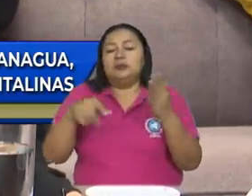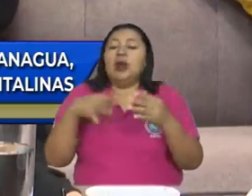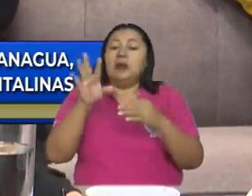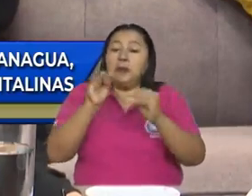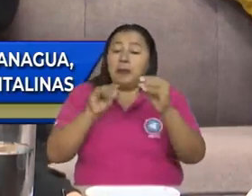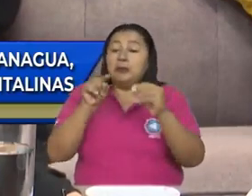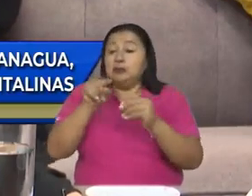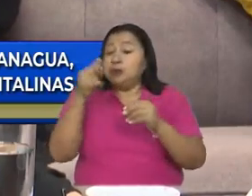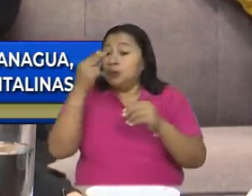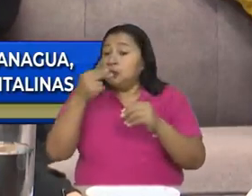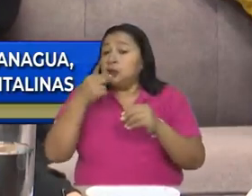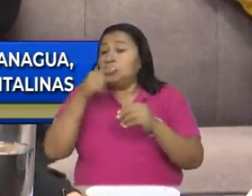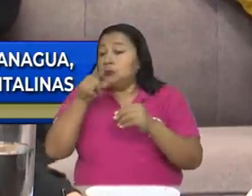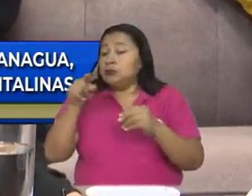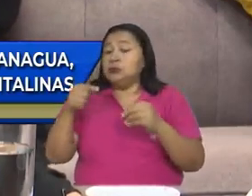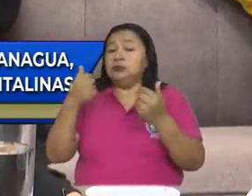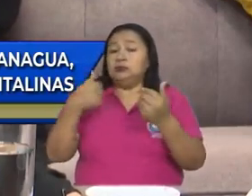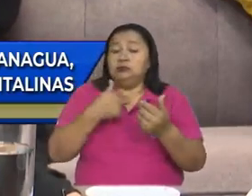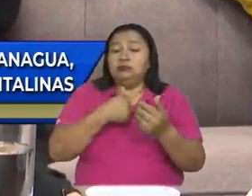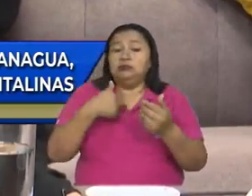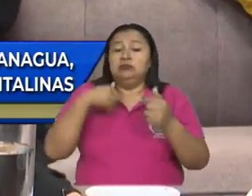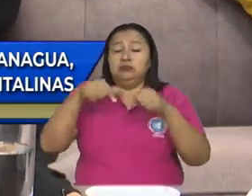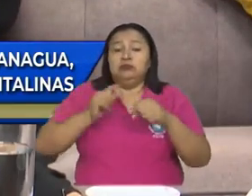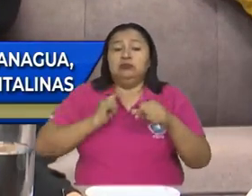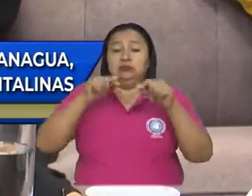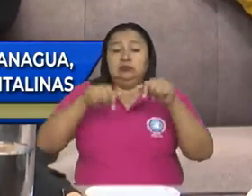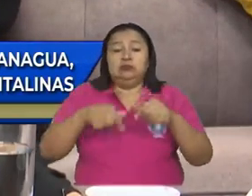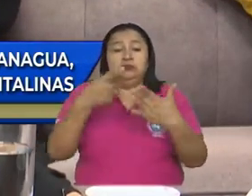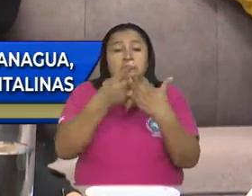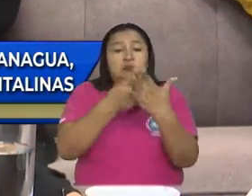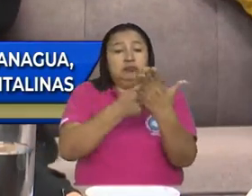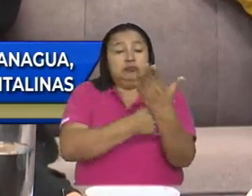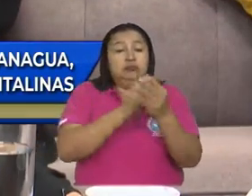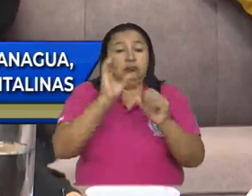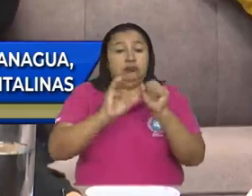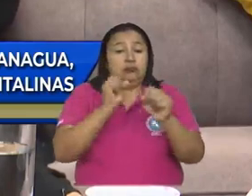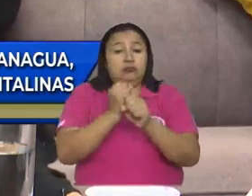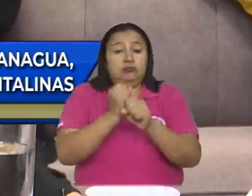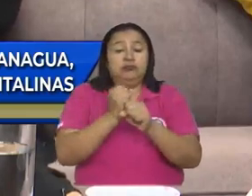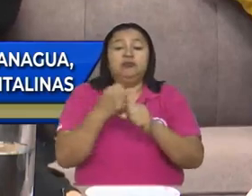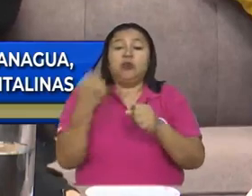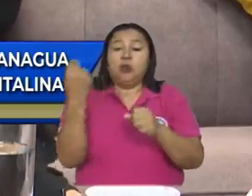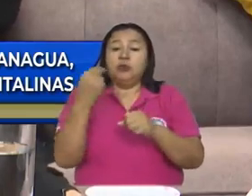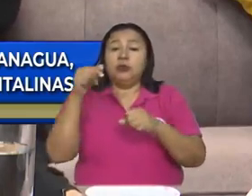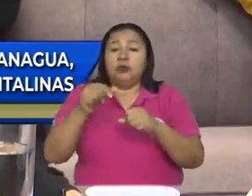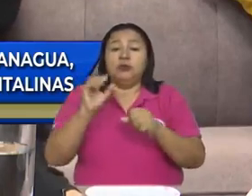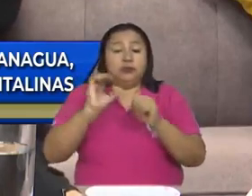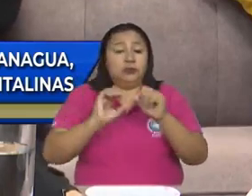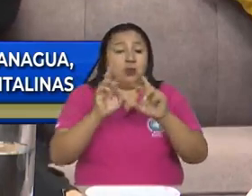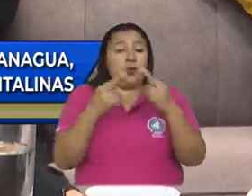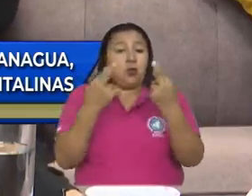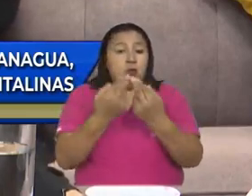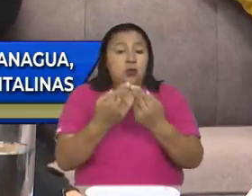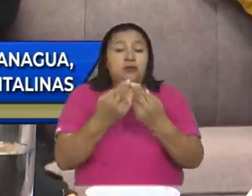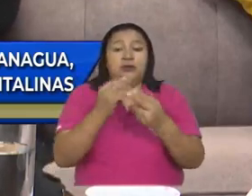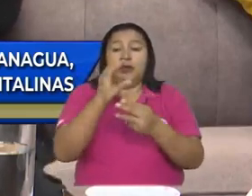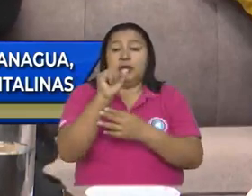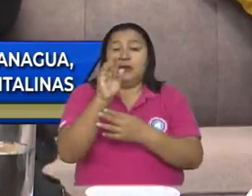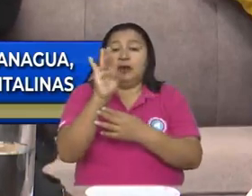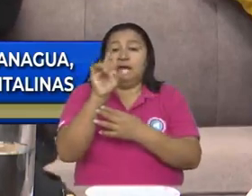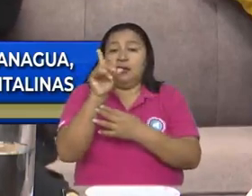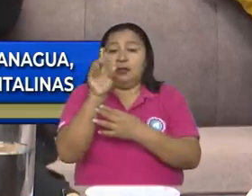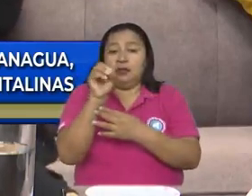de la consulta que nosotros tenemos de nuestro presupuesto de cada año a través de los cabildos, que en finalizamos el